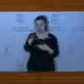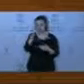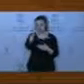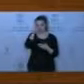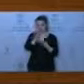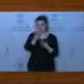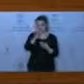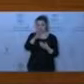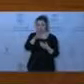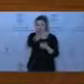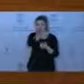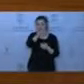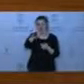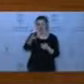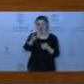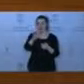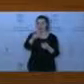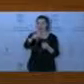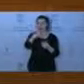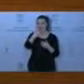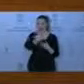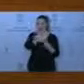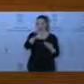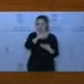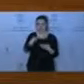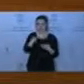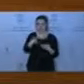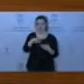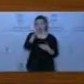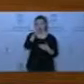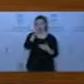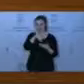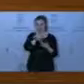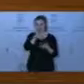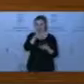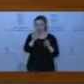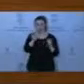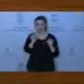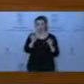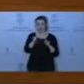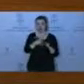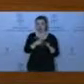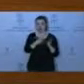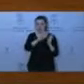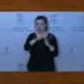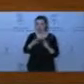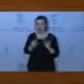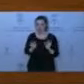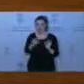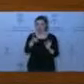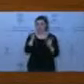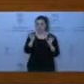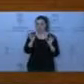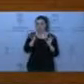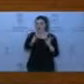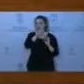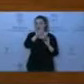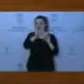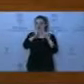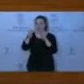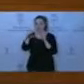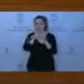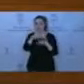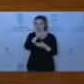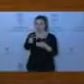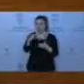2013 y 255,4 millones de euros en el 2014. Según la sindicatura, es de unos 274 millones